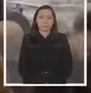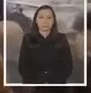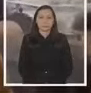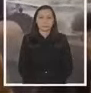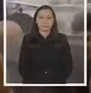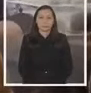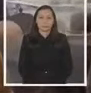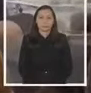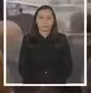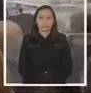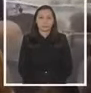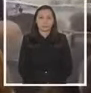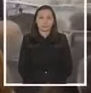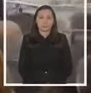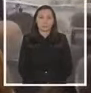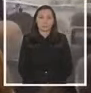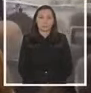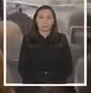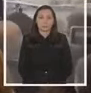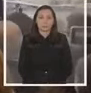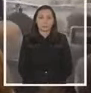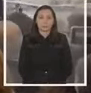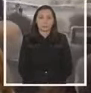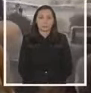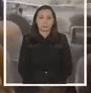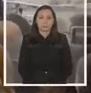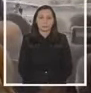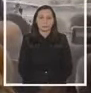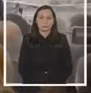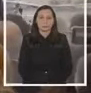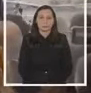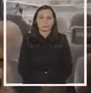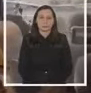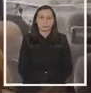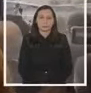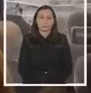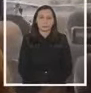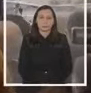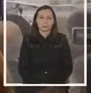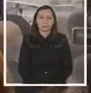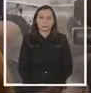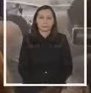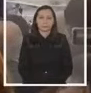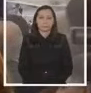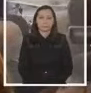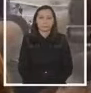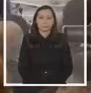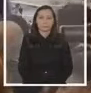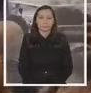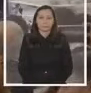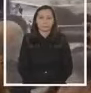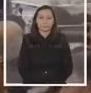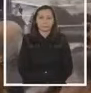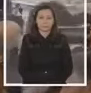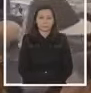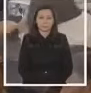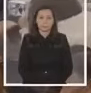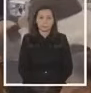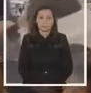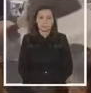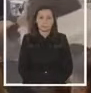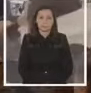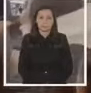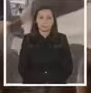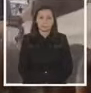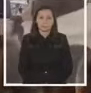sumar a otras iniciativas, porque ha hablado de los proyectos que son parte de la columna vertebral del gobierno, como se ha dicho, que son la reforma tributaria, la reforma